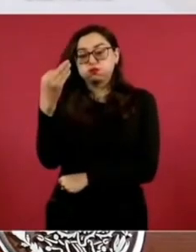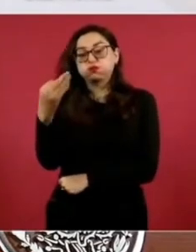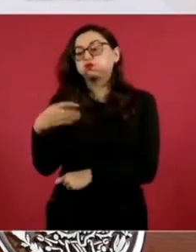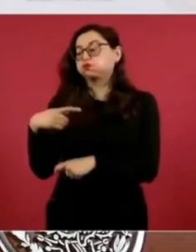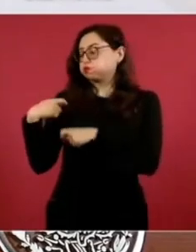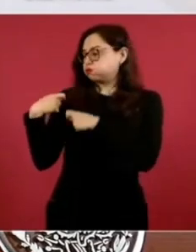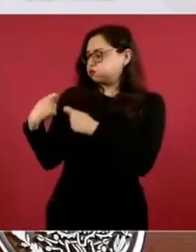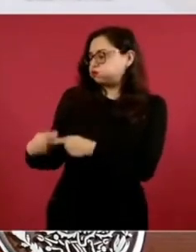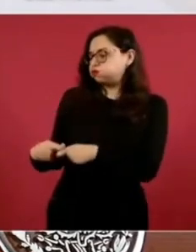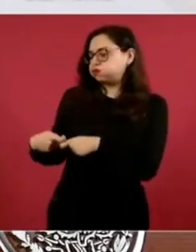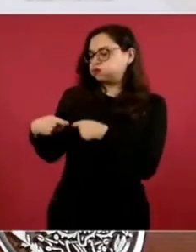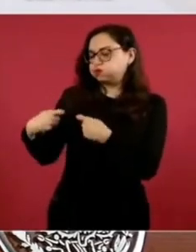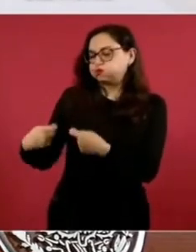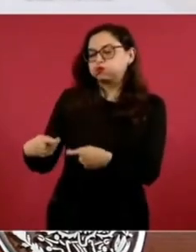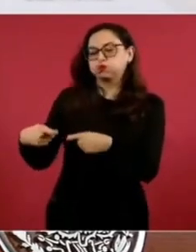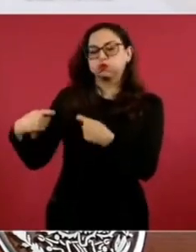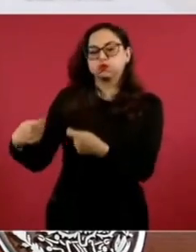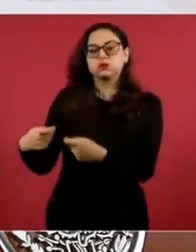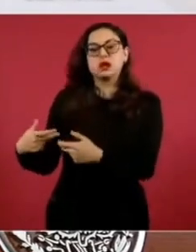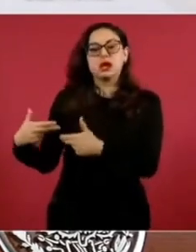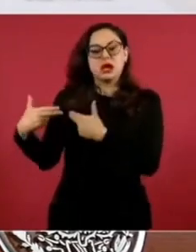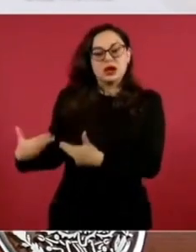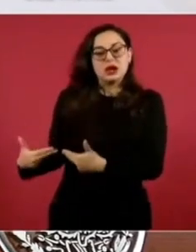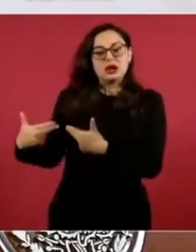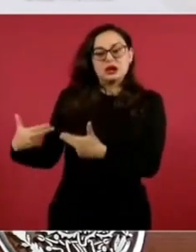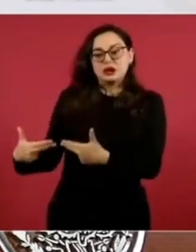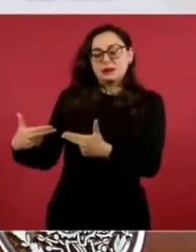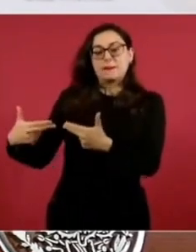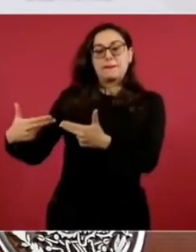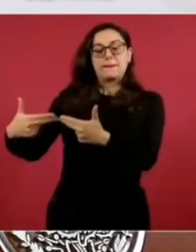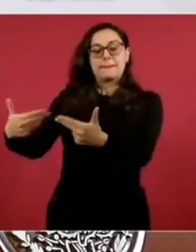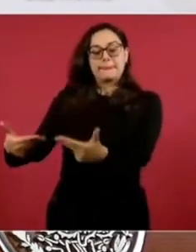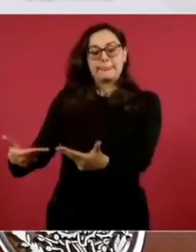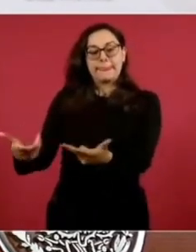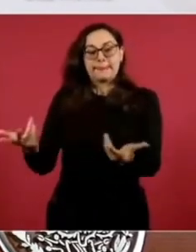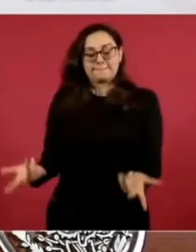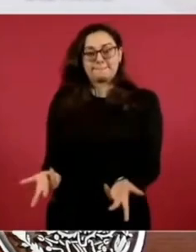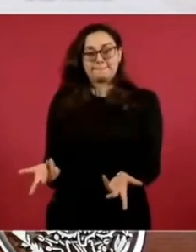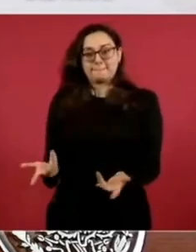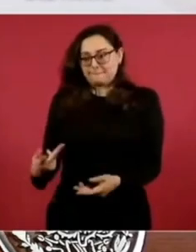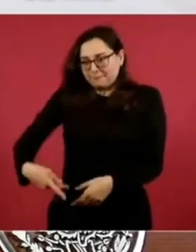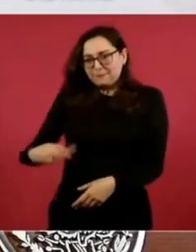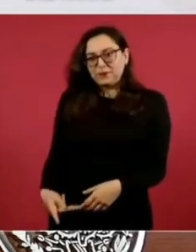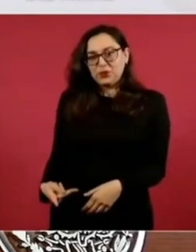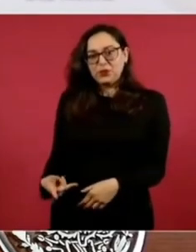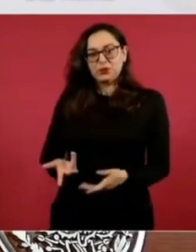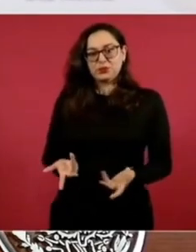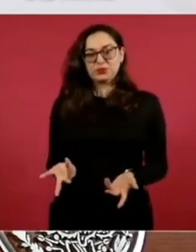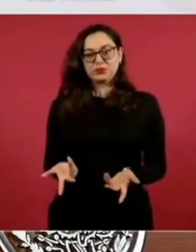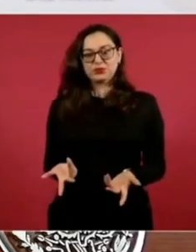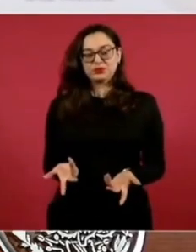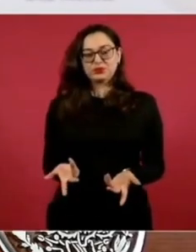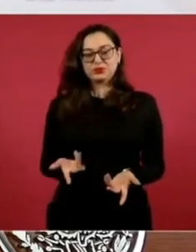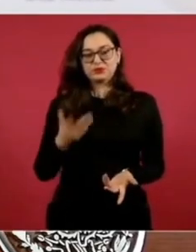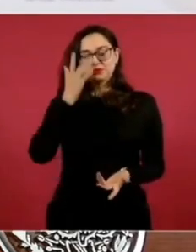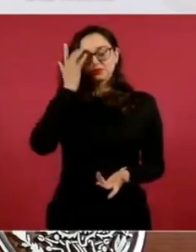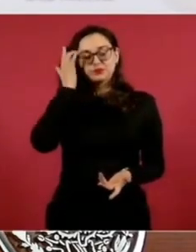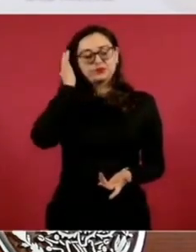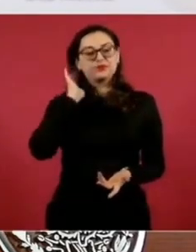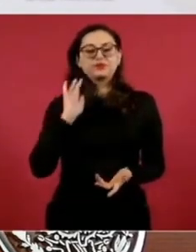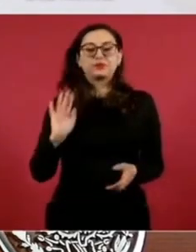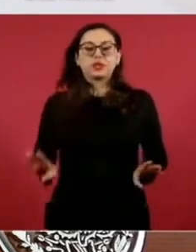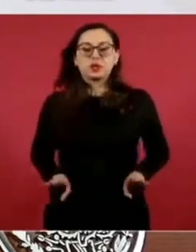grandes civilizaciones que florecieron en nuestro país y esos valores